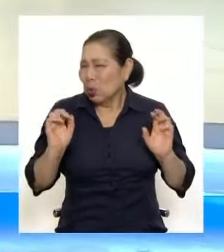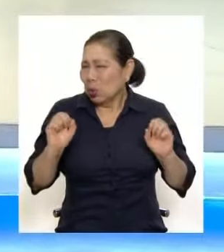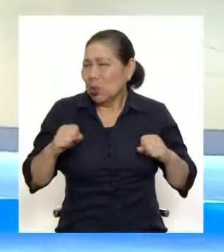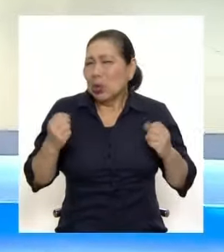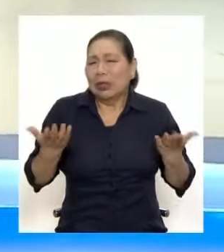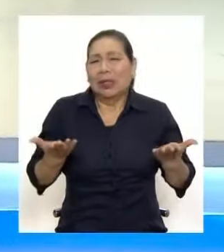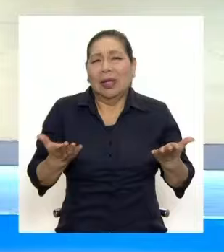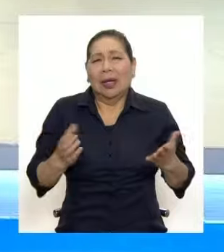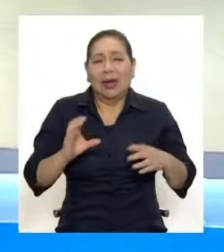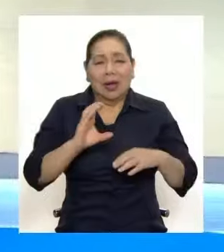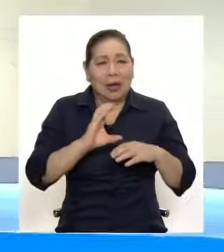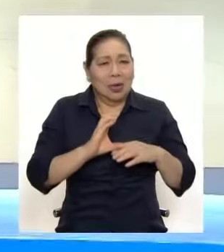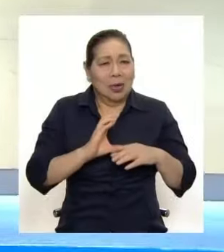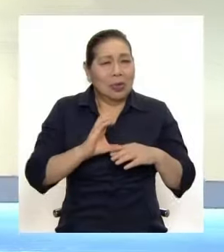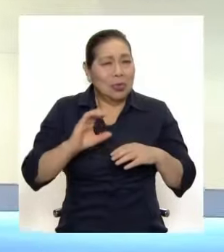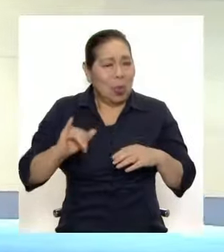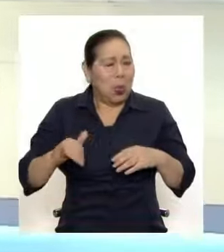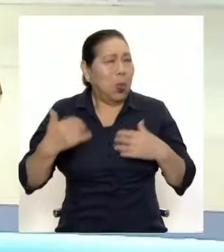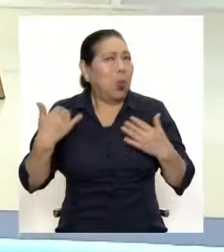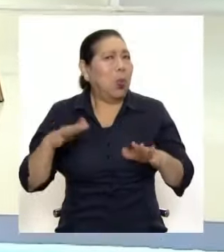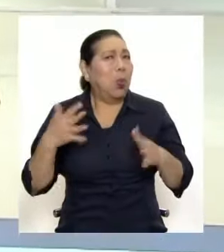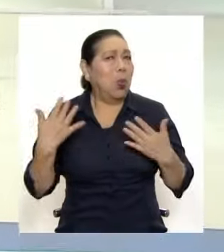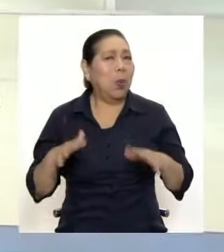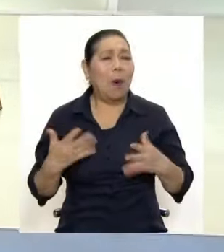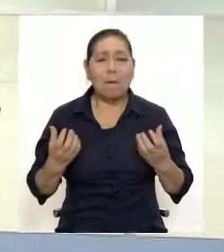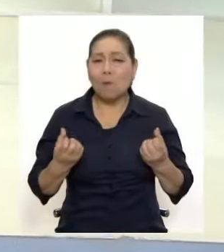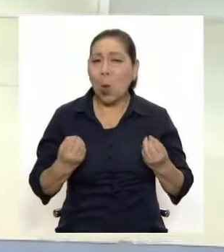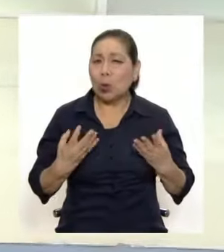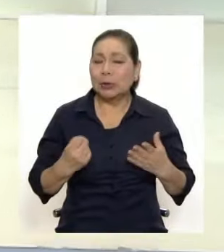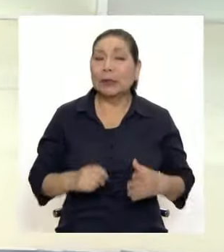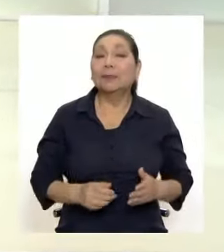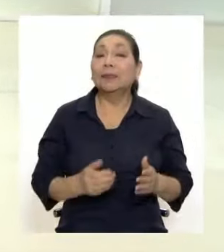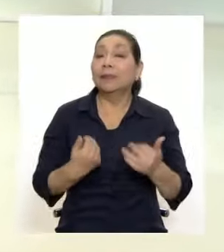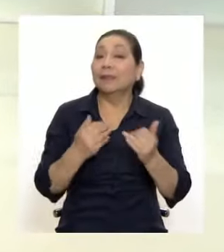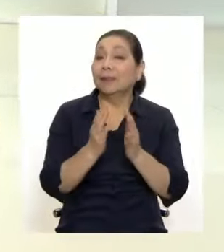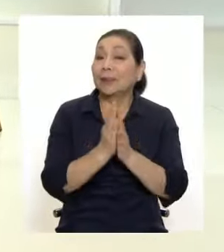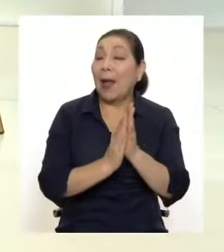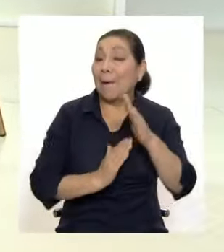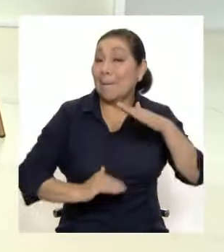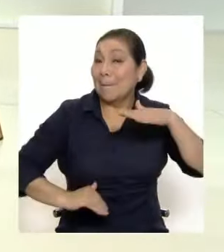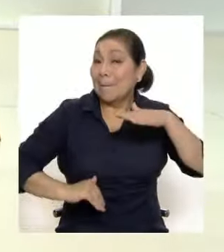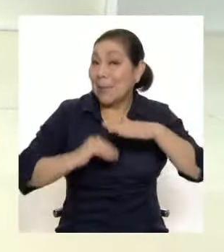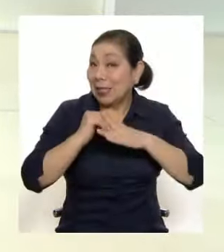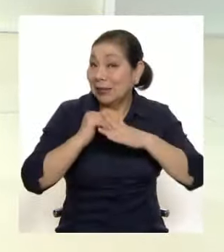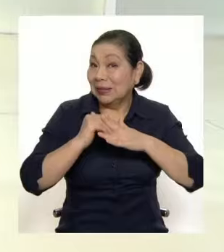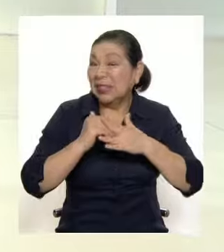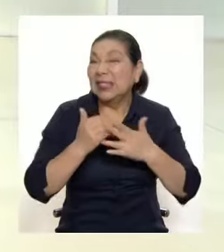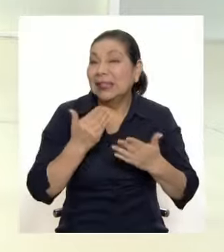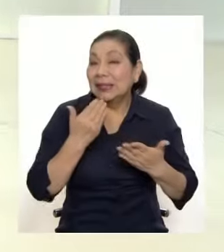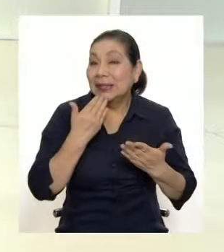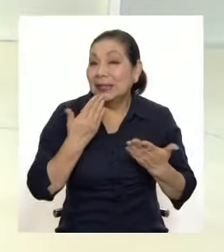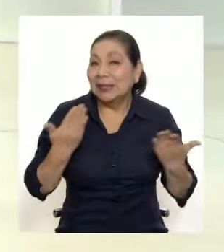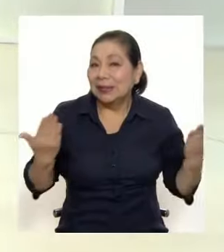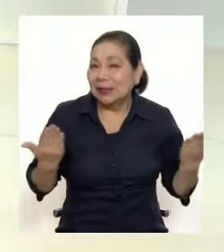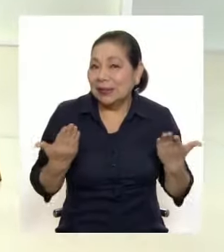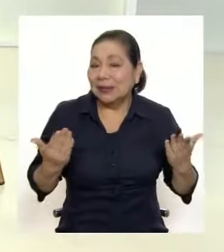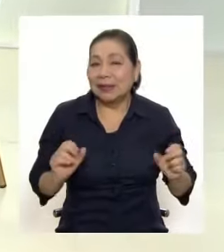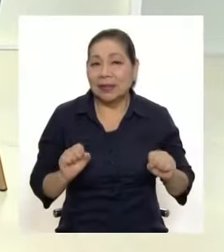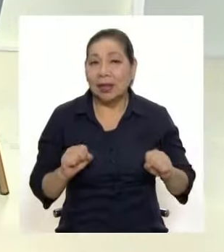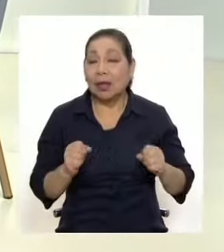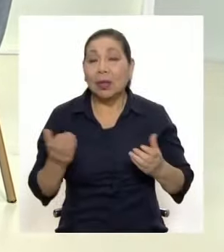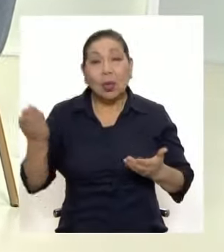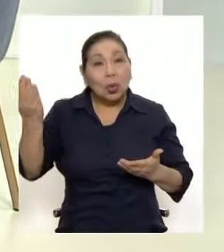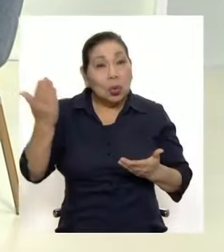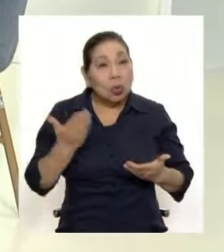el chancay es una super oportunidad ahora Para aprovechar al máximo esa oportunidad hay que